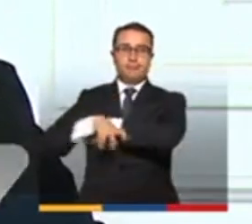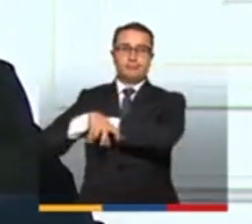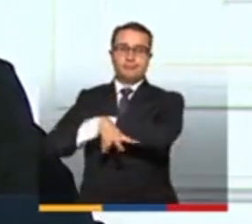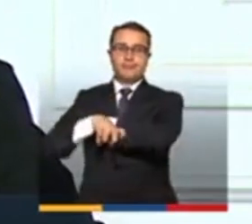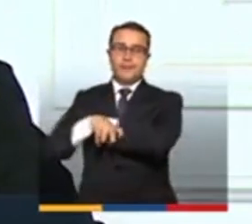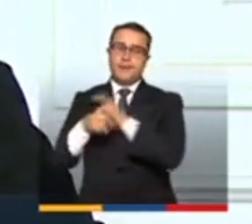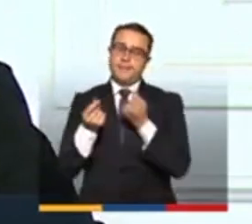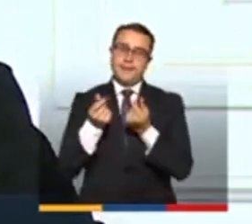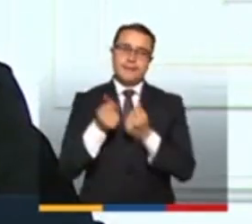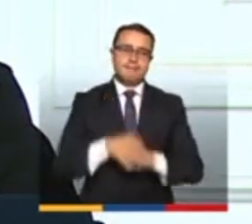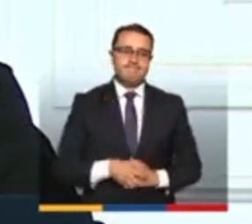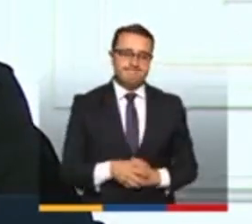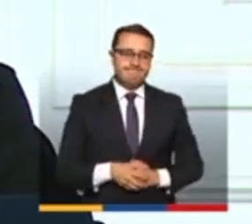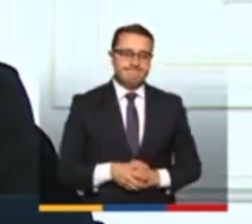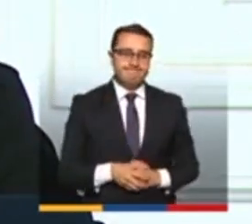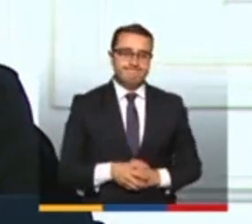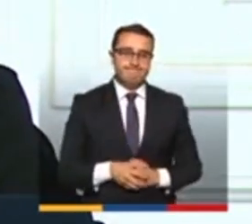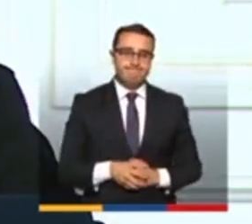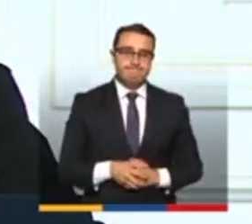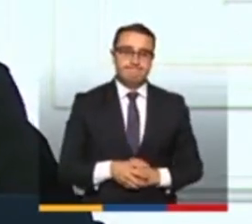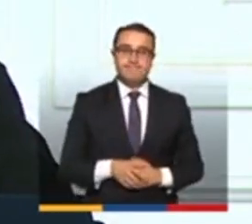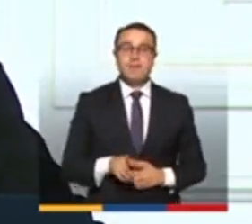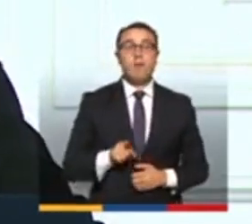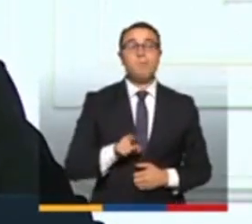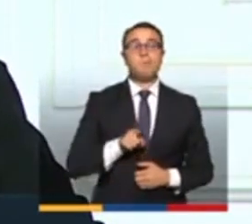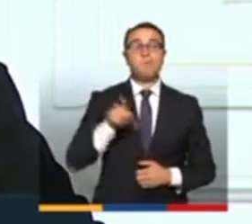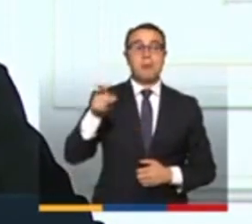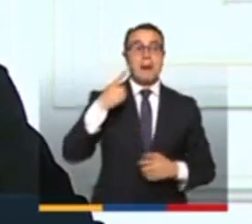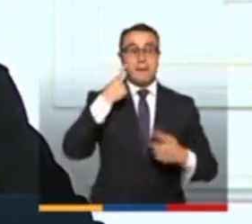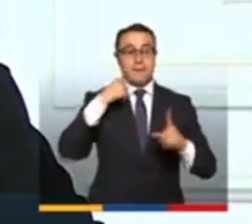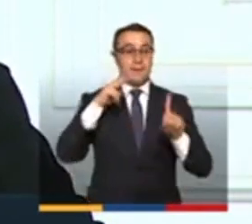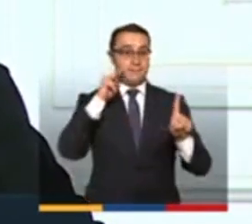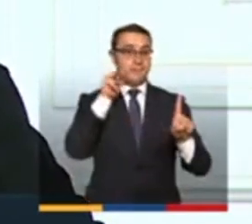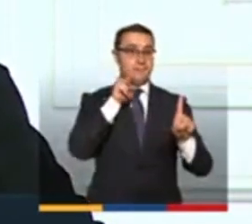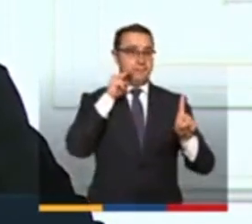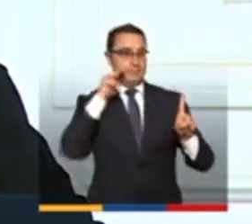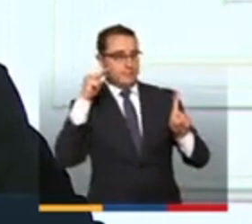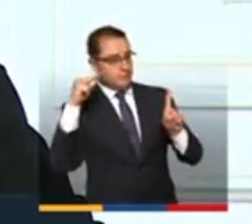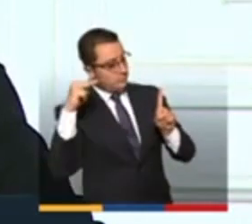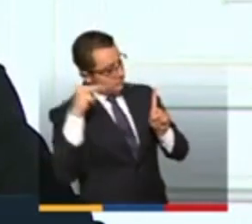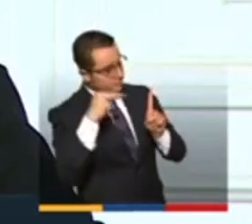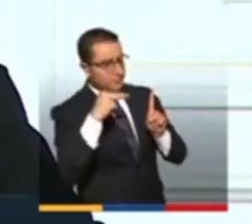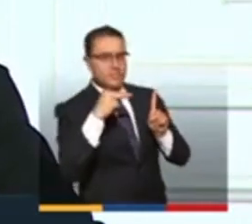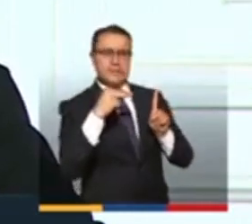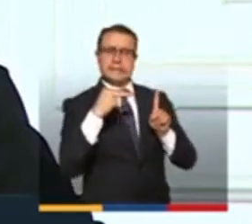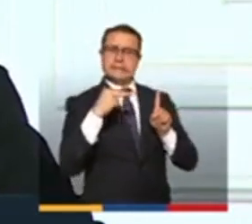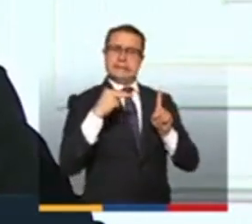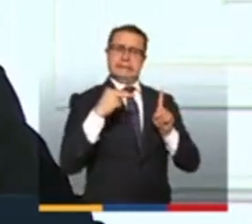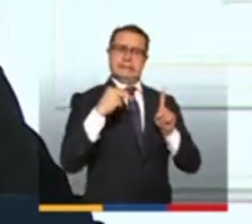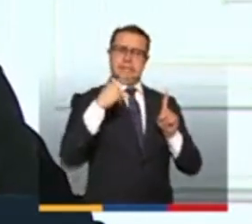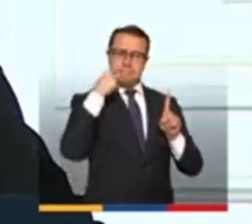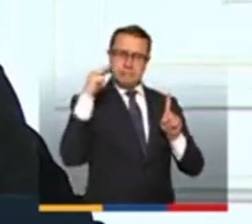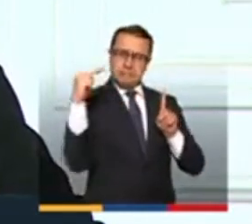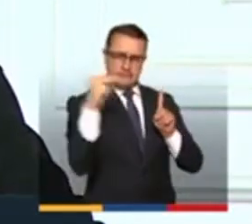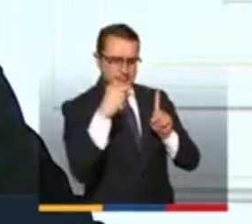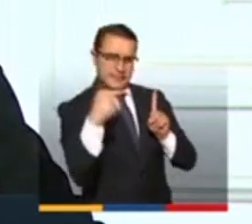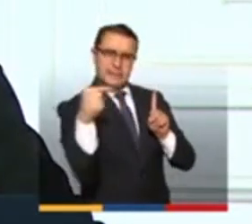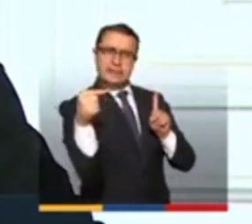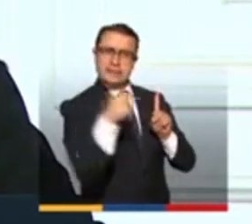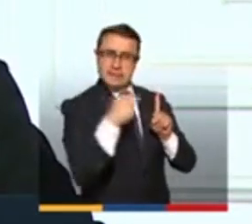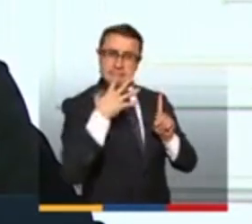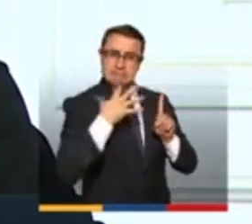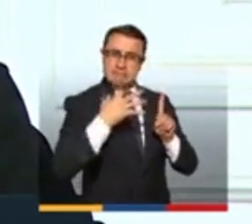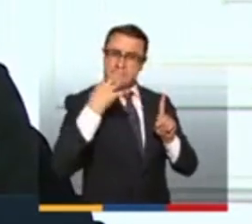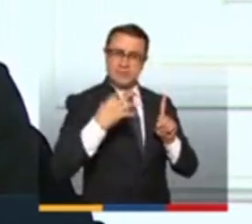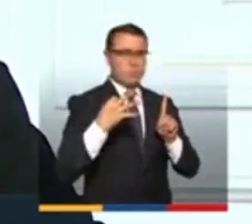De ahí ha surgido una otra institucionalidad y otro criterio que también me parece ineficaz. Y